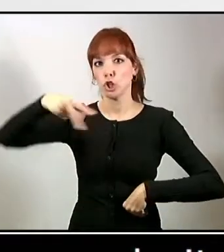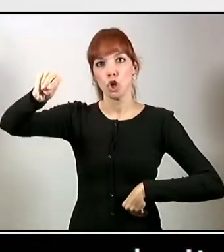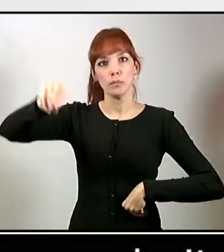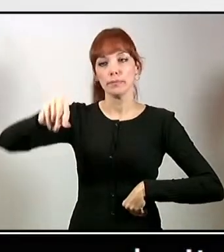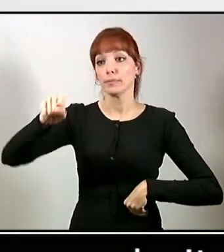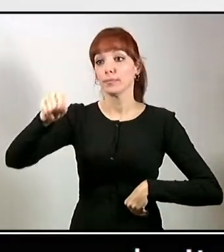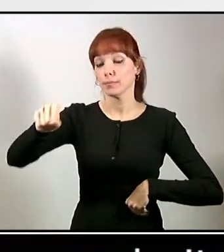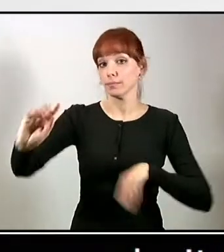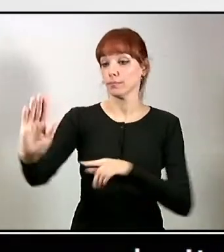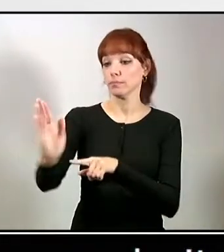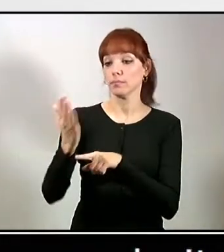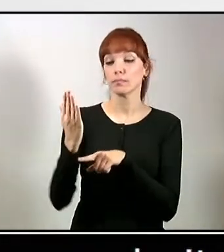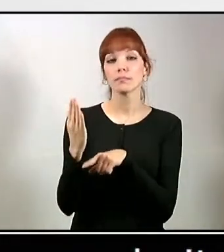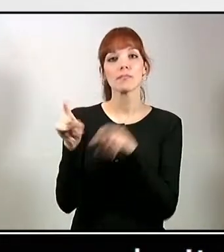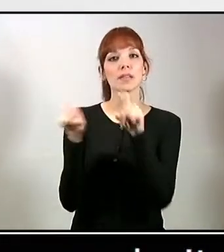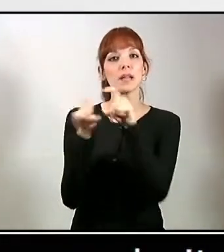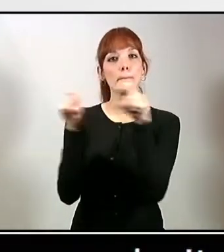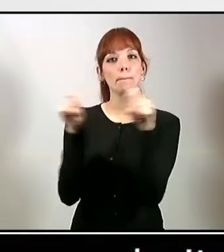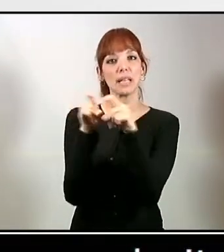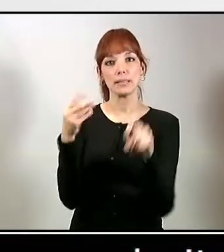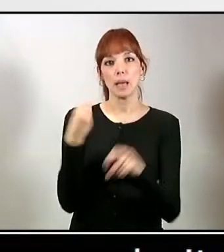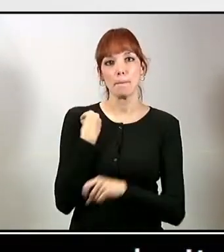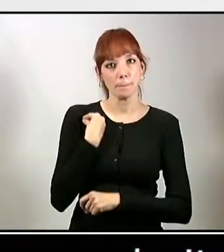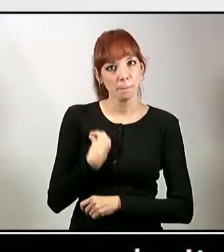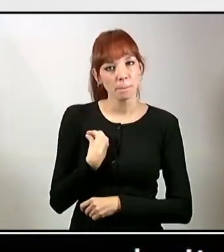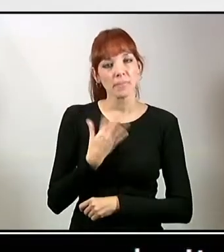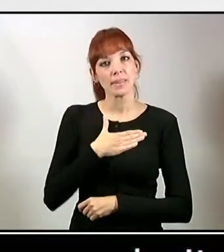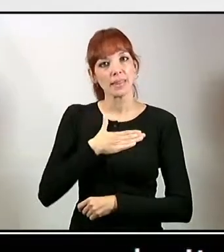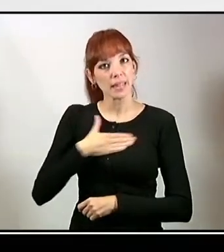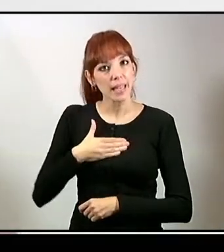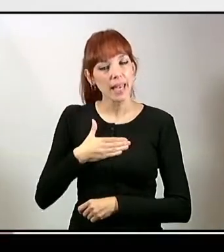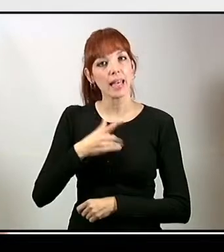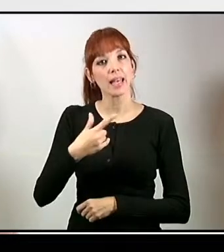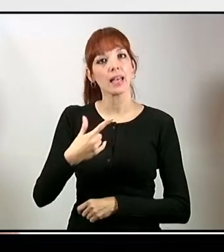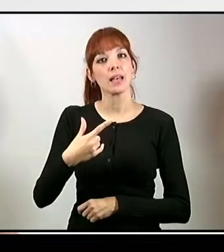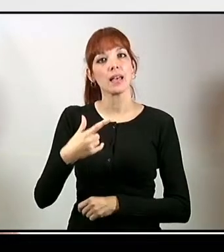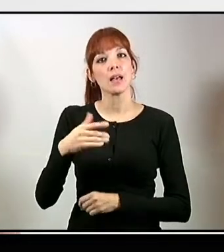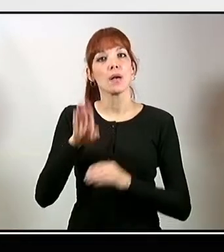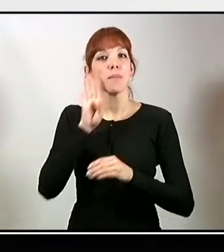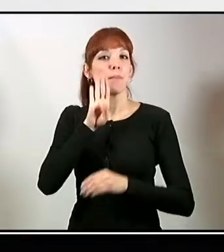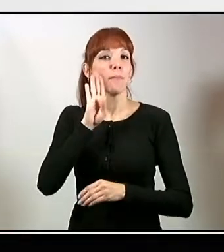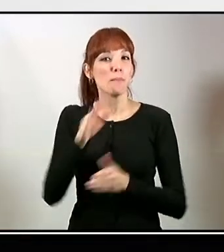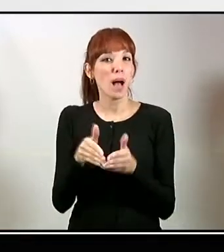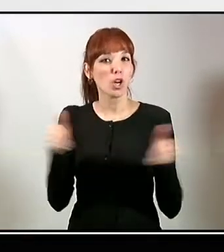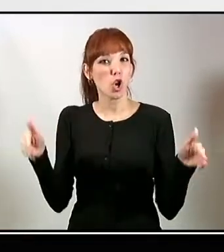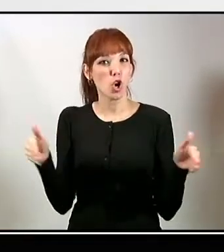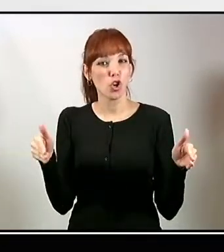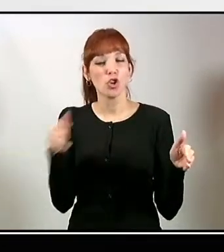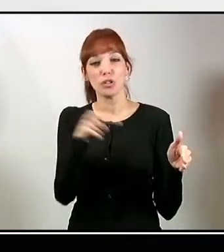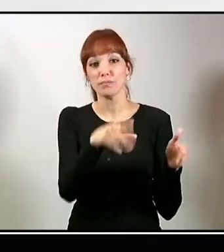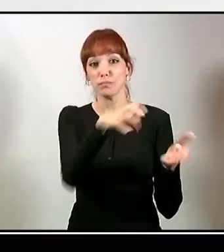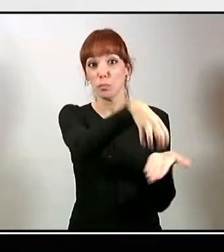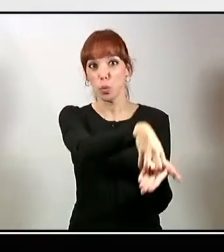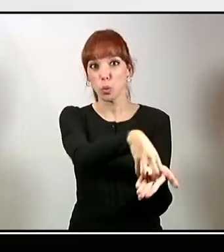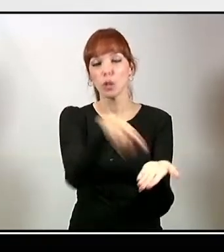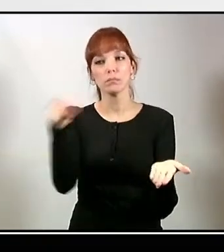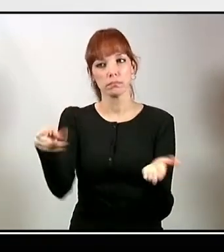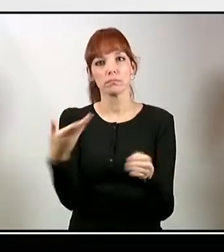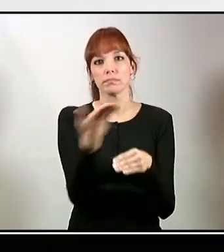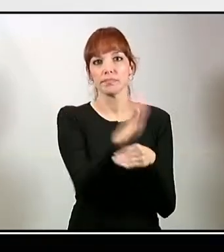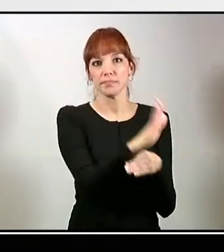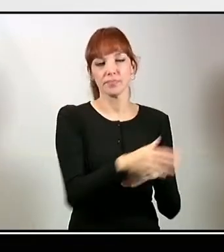presentó la empresa que pretendía montar ese macrovertedero. ¿Es cierto que puede